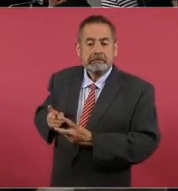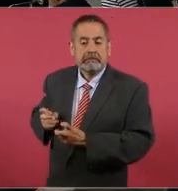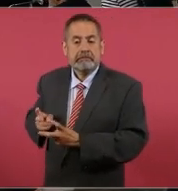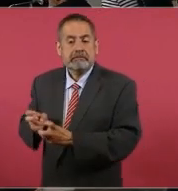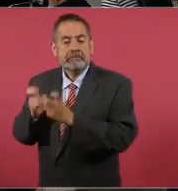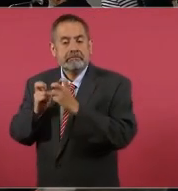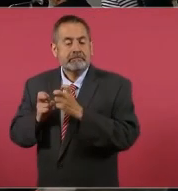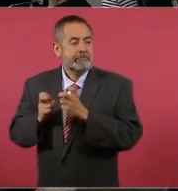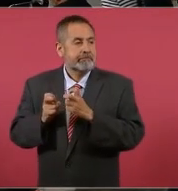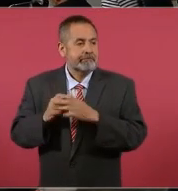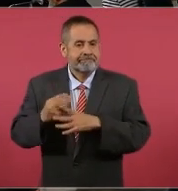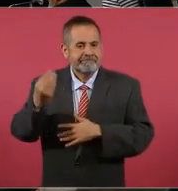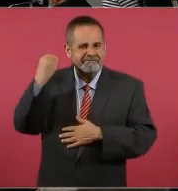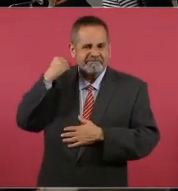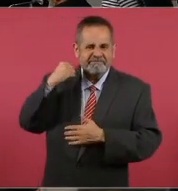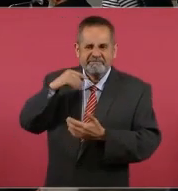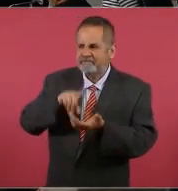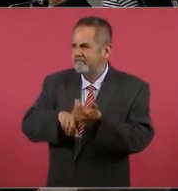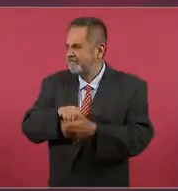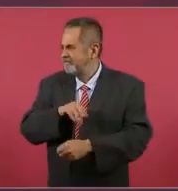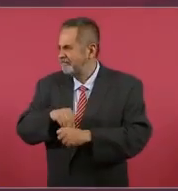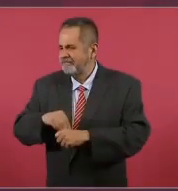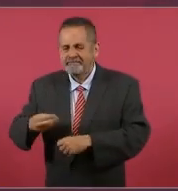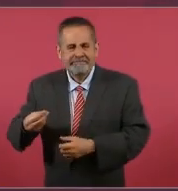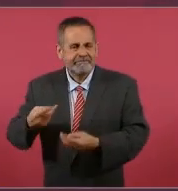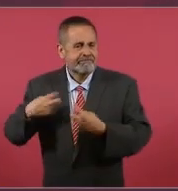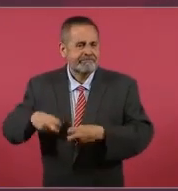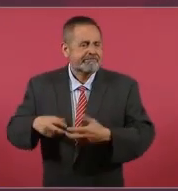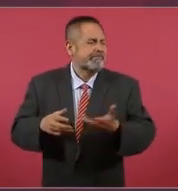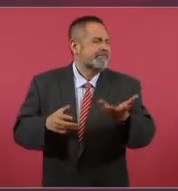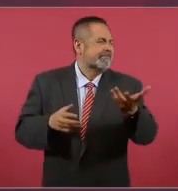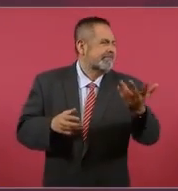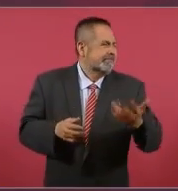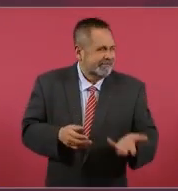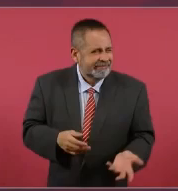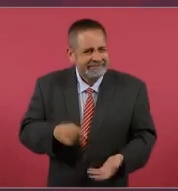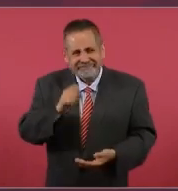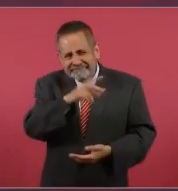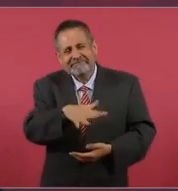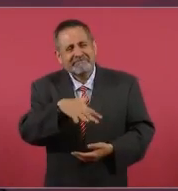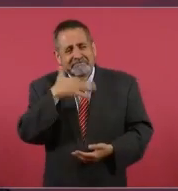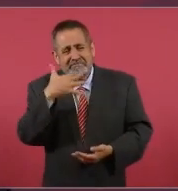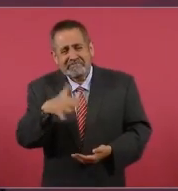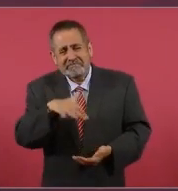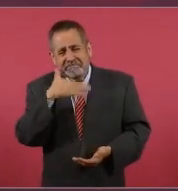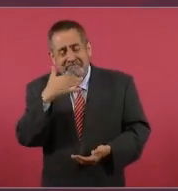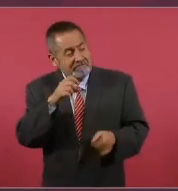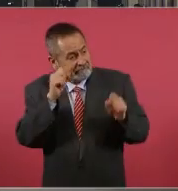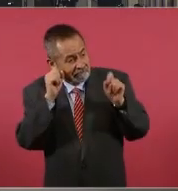coloquialmente, ya se lo habían clavado los de arriba. Entonces,